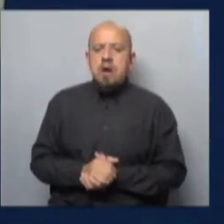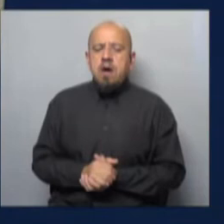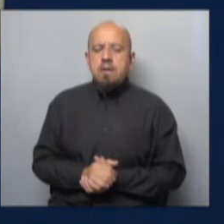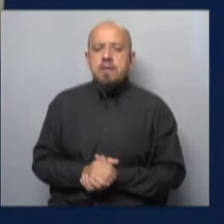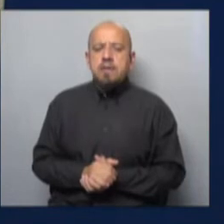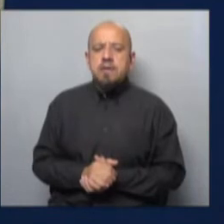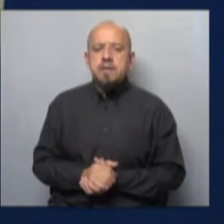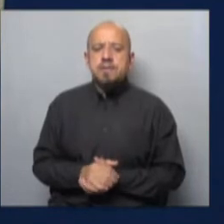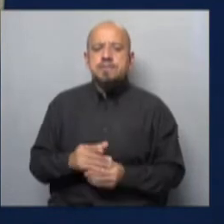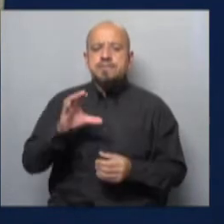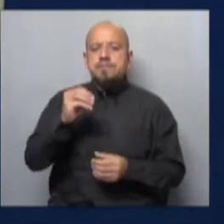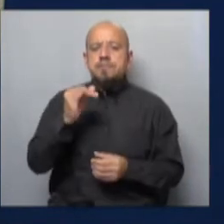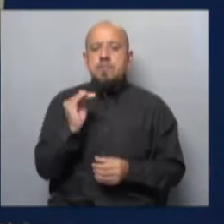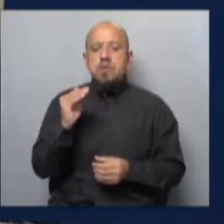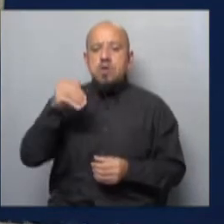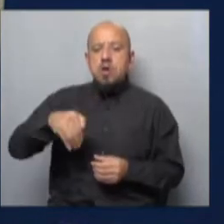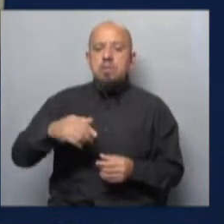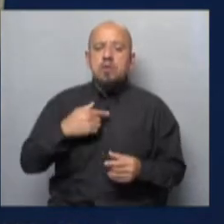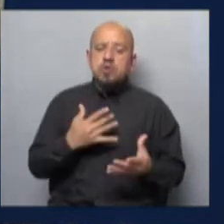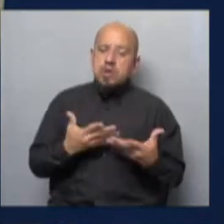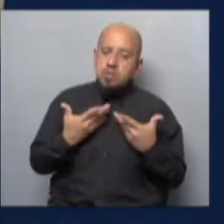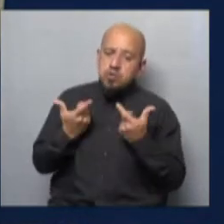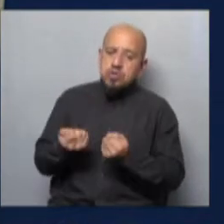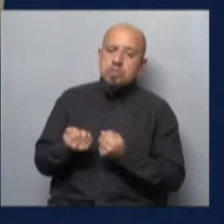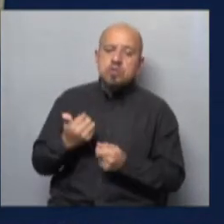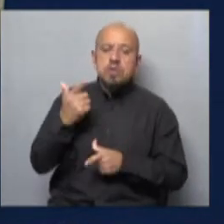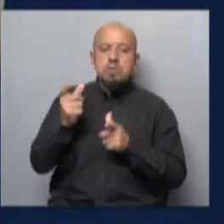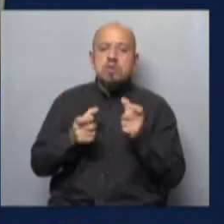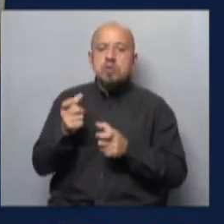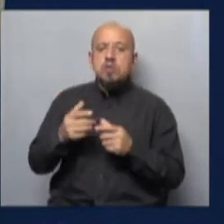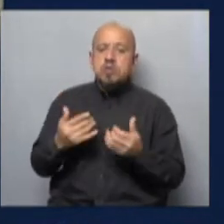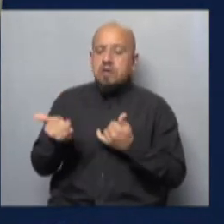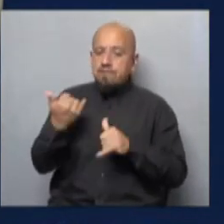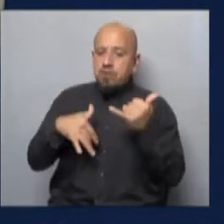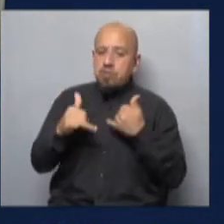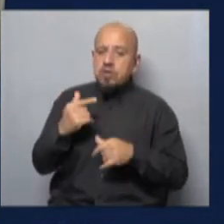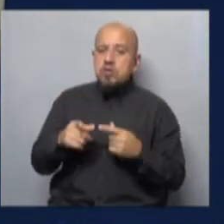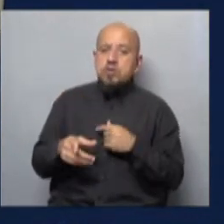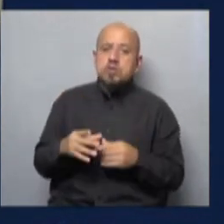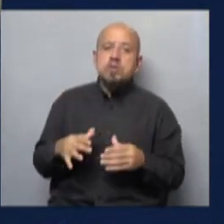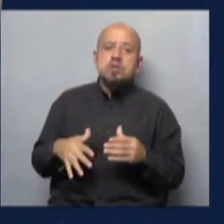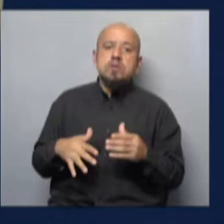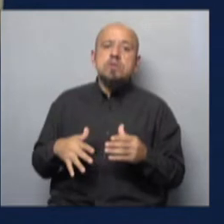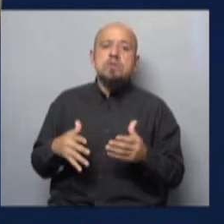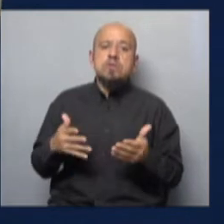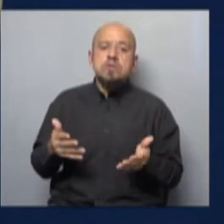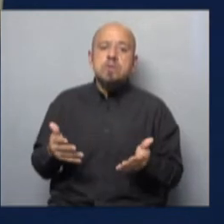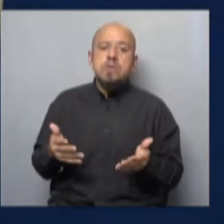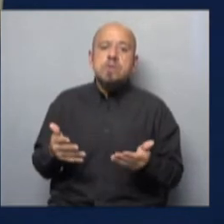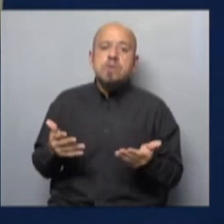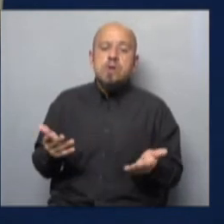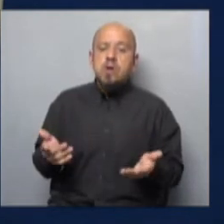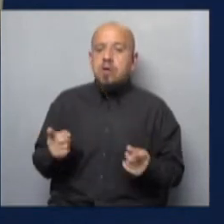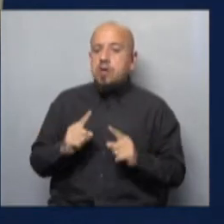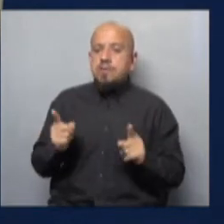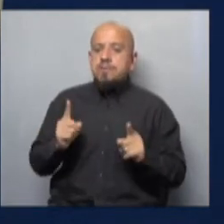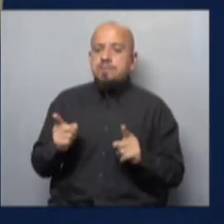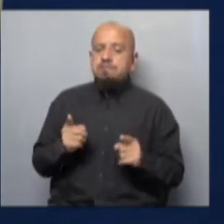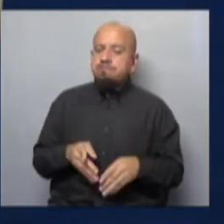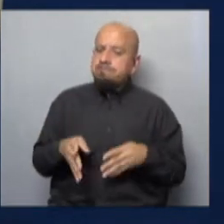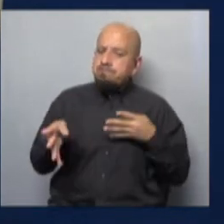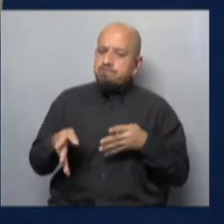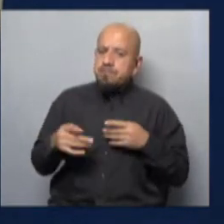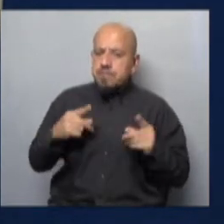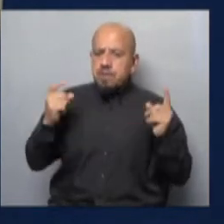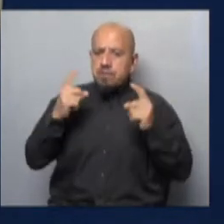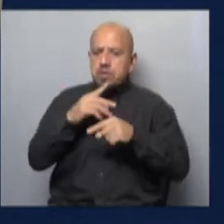por parte de la o&m digamos apoyamos a las personas migrantes en brindar información hay muchas veces que no son tales los desafíos en las